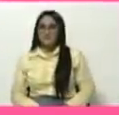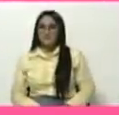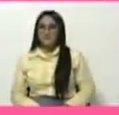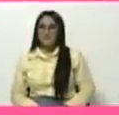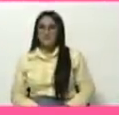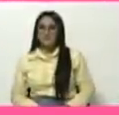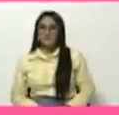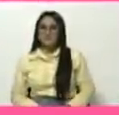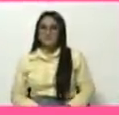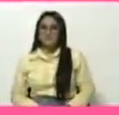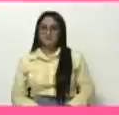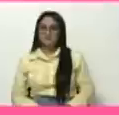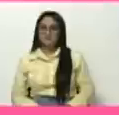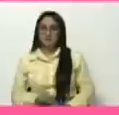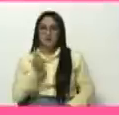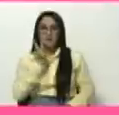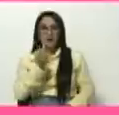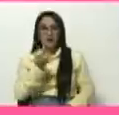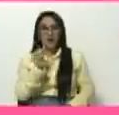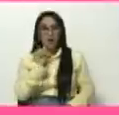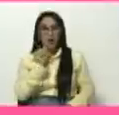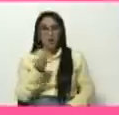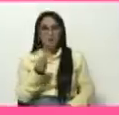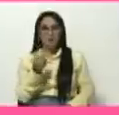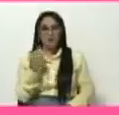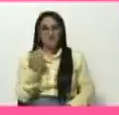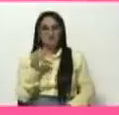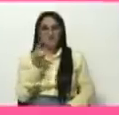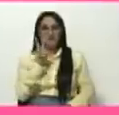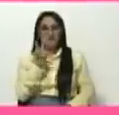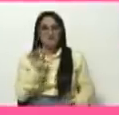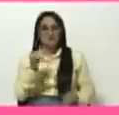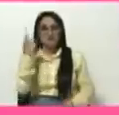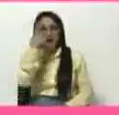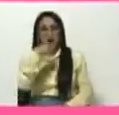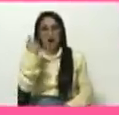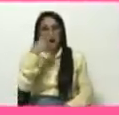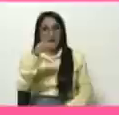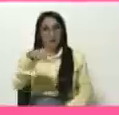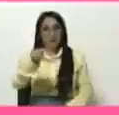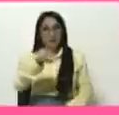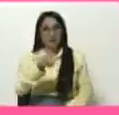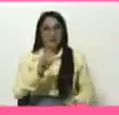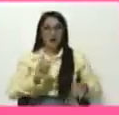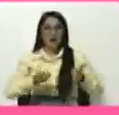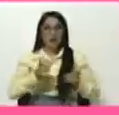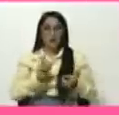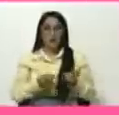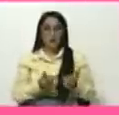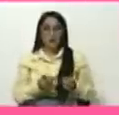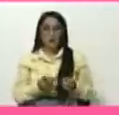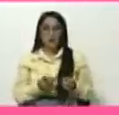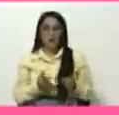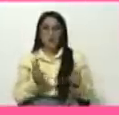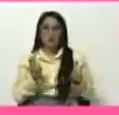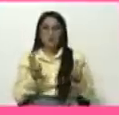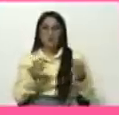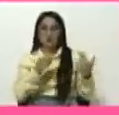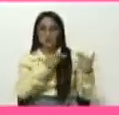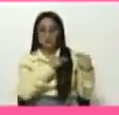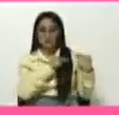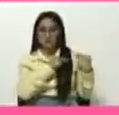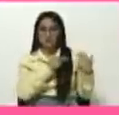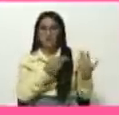Ver ahí a los jóvenes es ver las caras de ustedes aquí. Algunos de ellos ya con nuevas